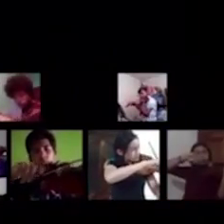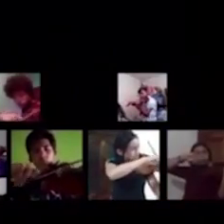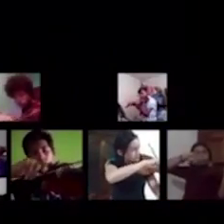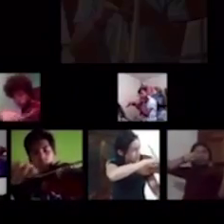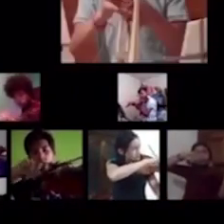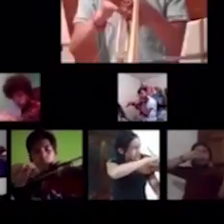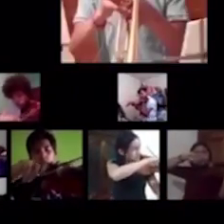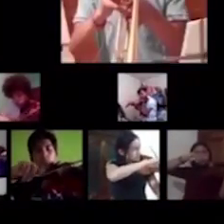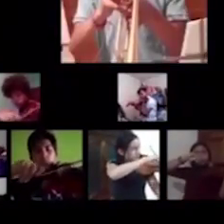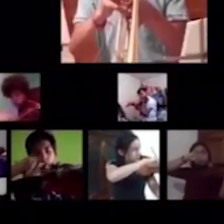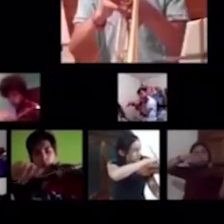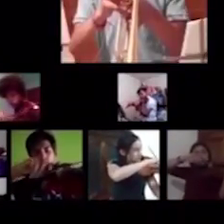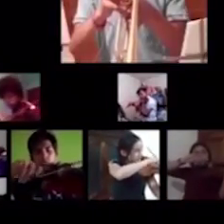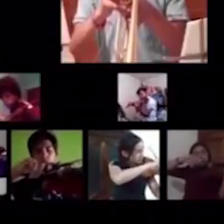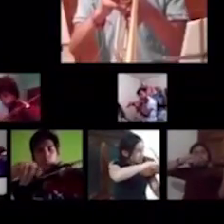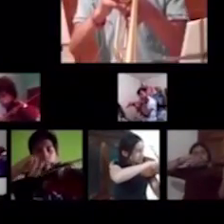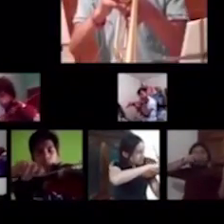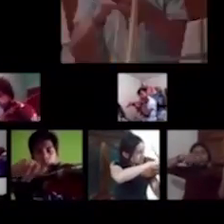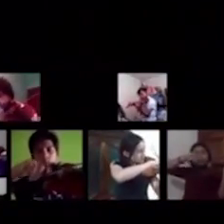¡Gracias!